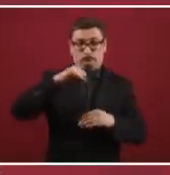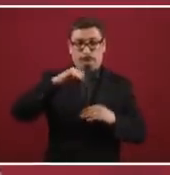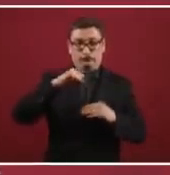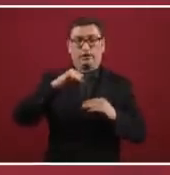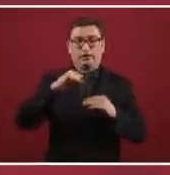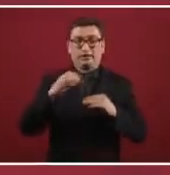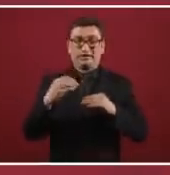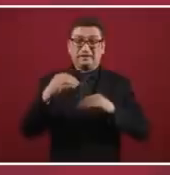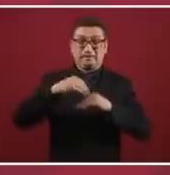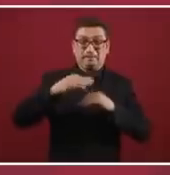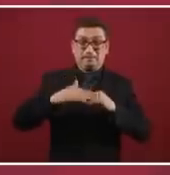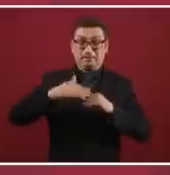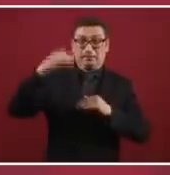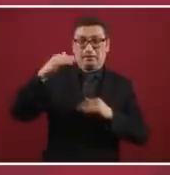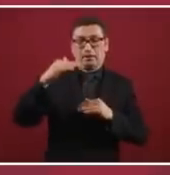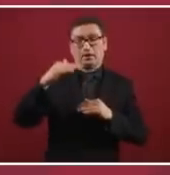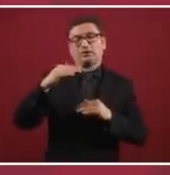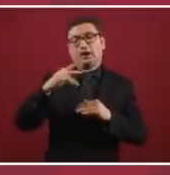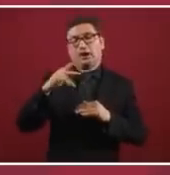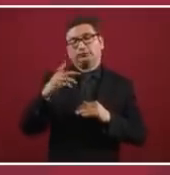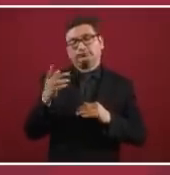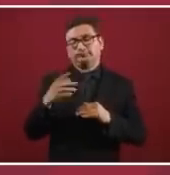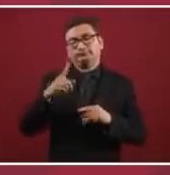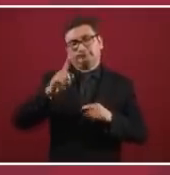entonces se tiene que corregir.